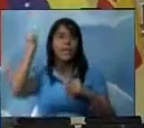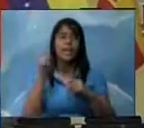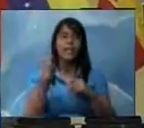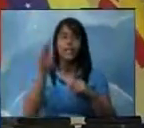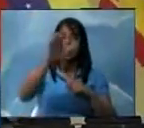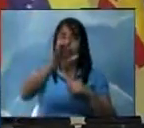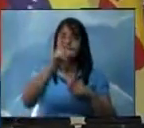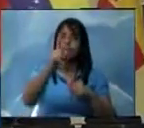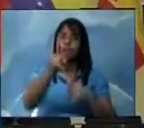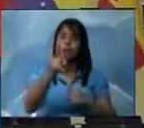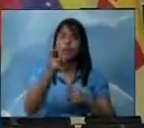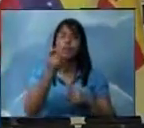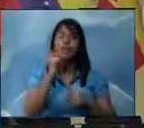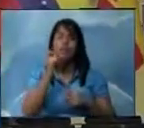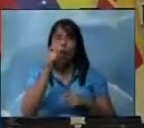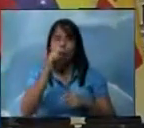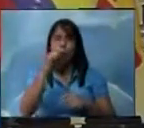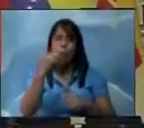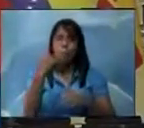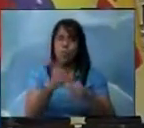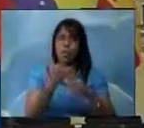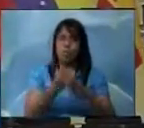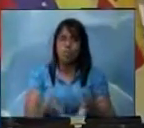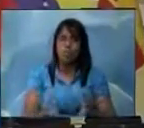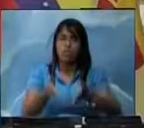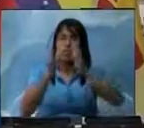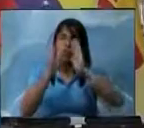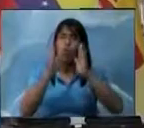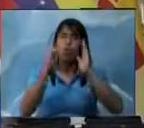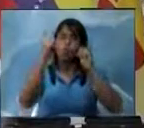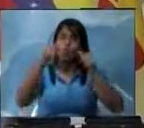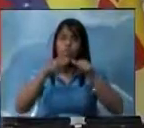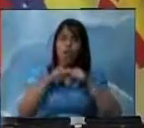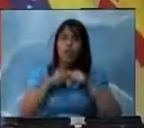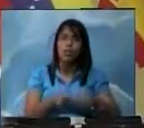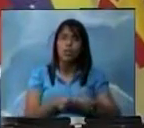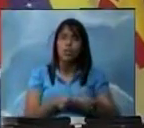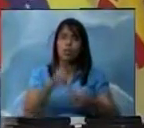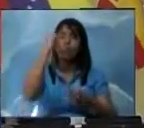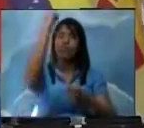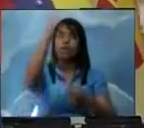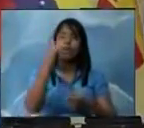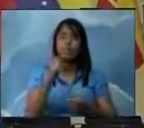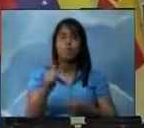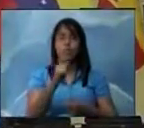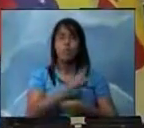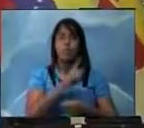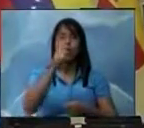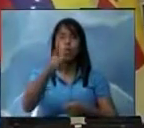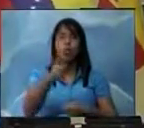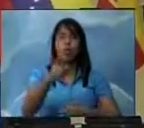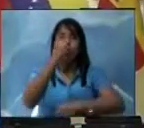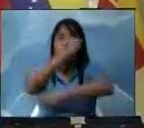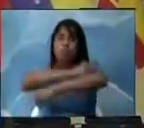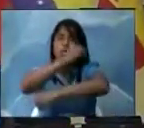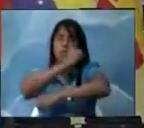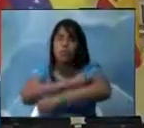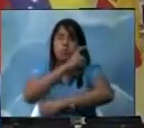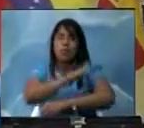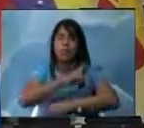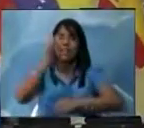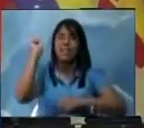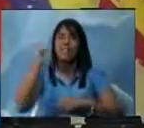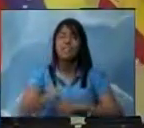ahí estaba Daniel como una columna, un testimonio, un obelisco de